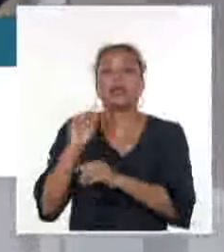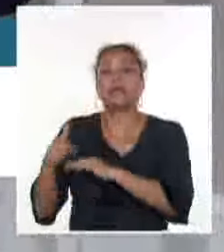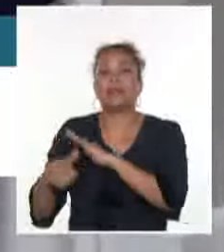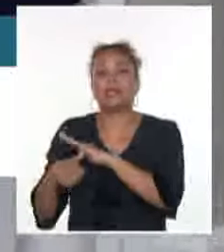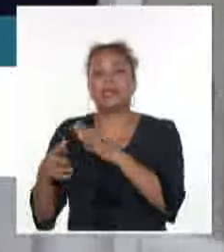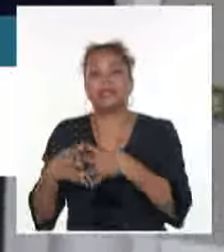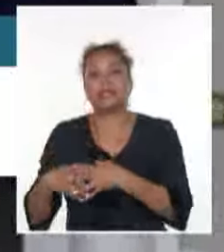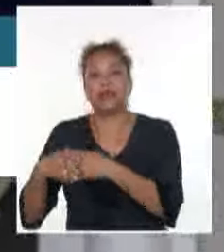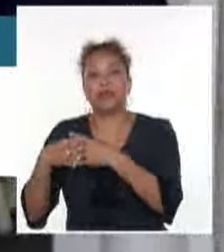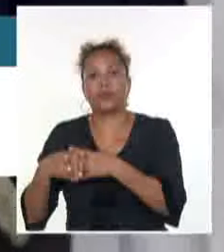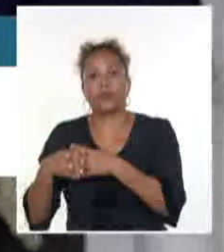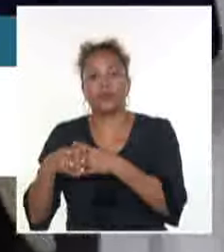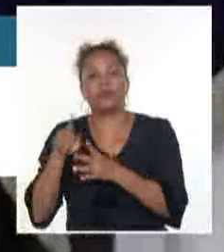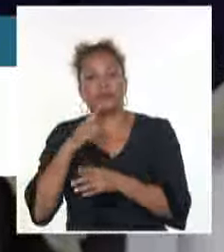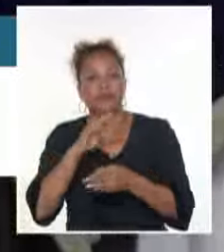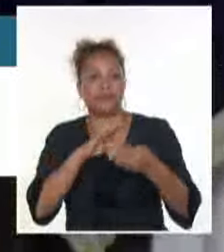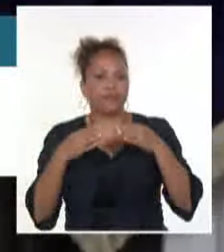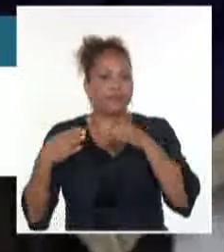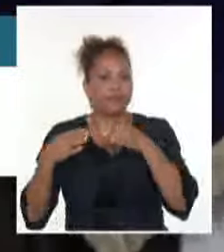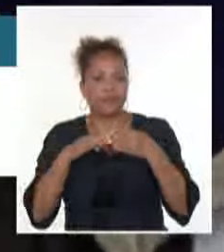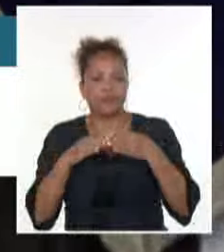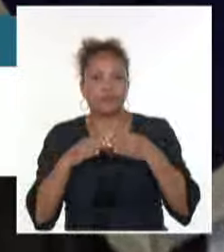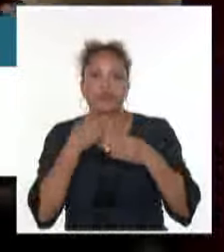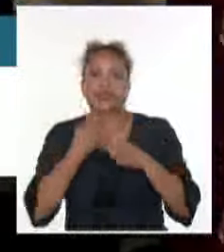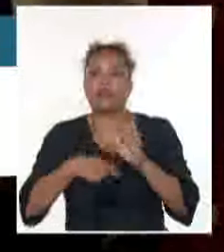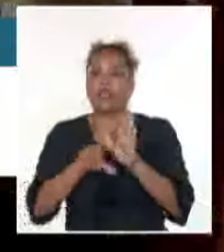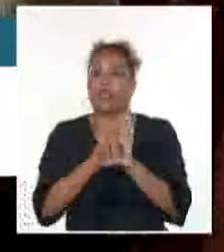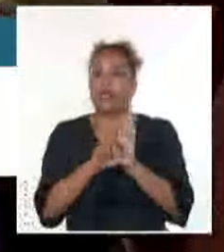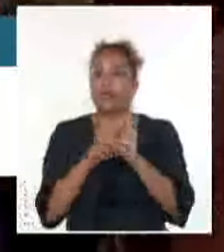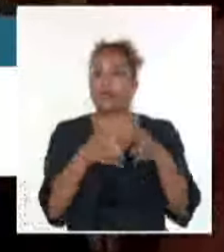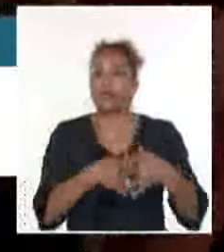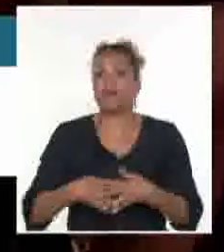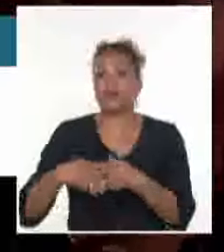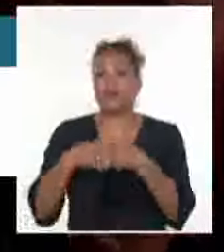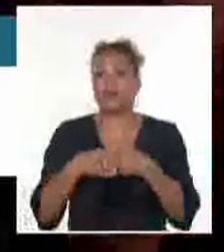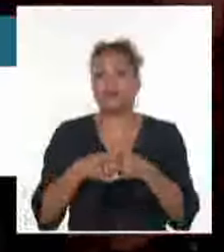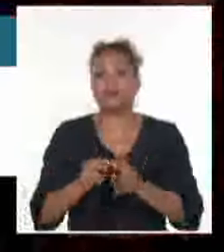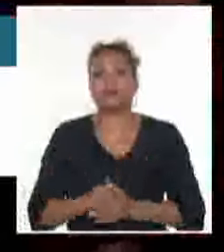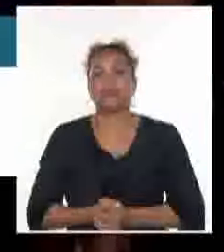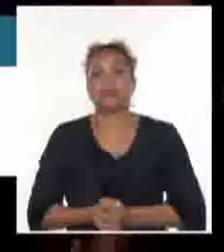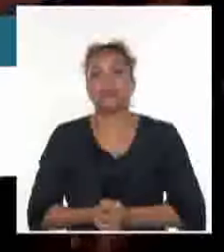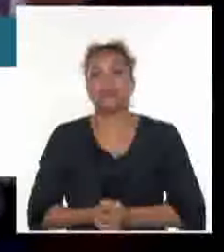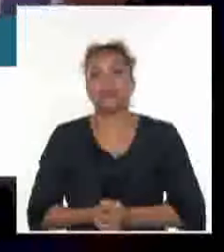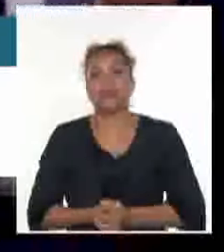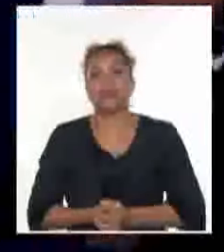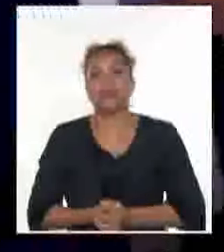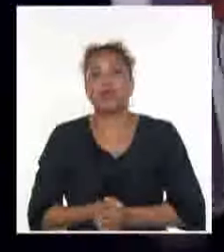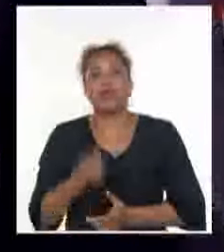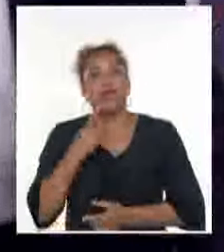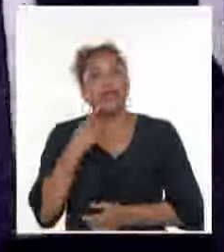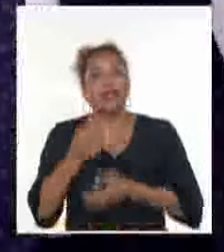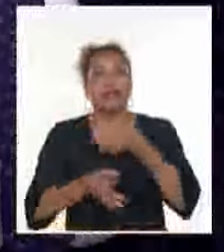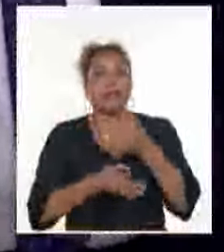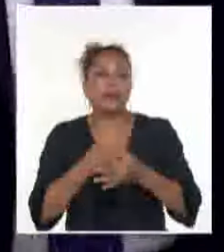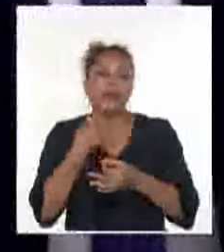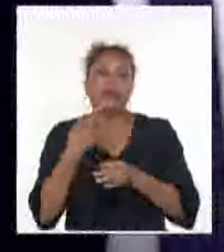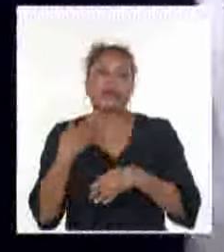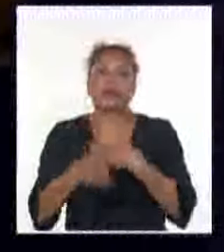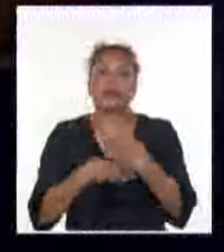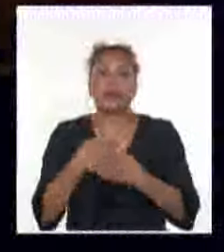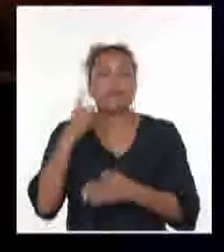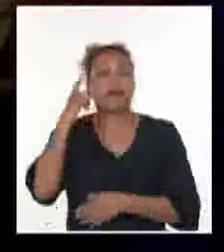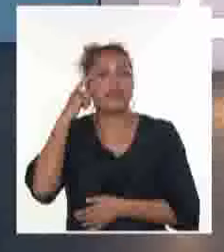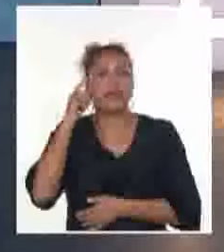los comicios o la imparcialidad del sistema legal estadounidense. En cambio, Trump apunta al estado mental y el desempeño de Biden.